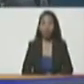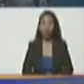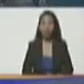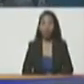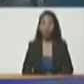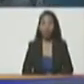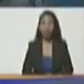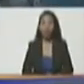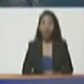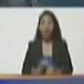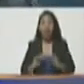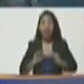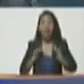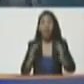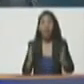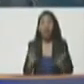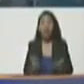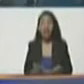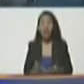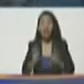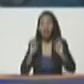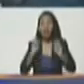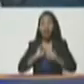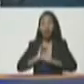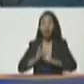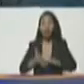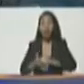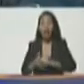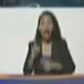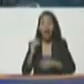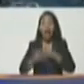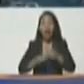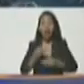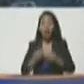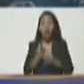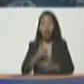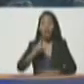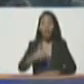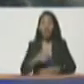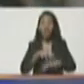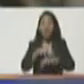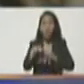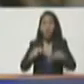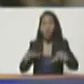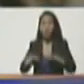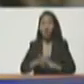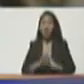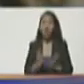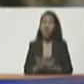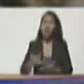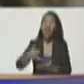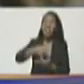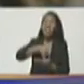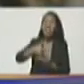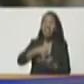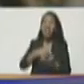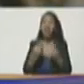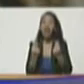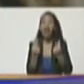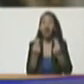La pandemia de COVID-19 ha exacerbado la división del mundo y la fragilidad de las